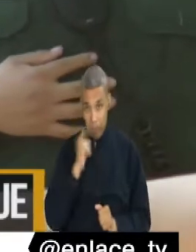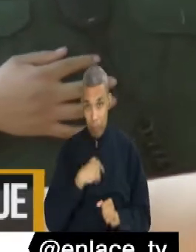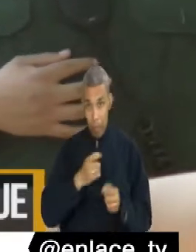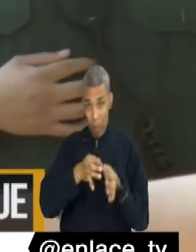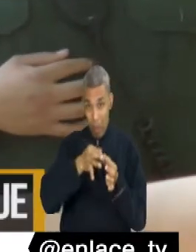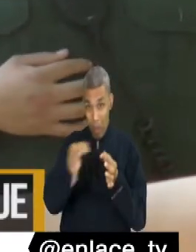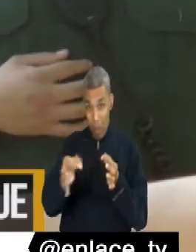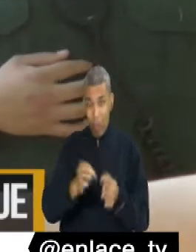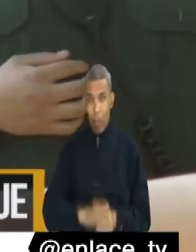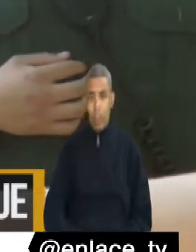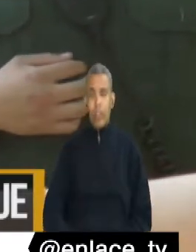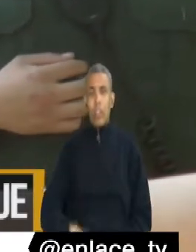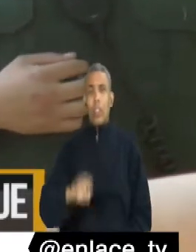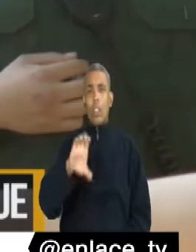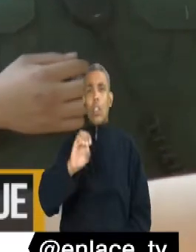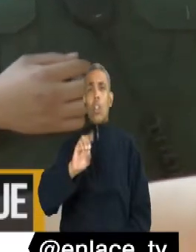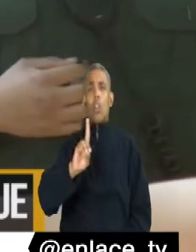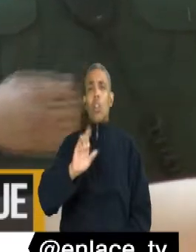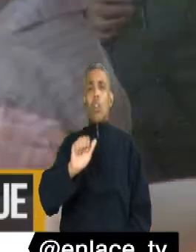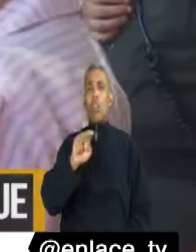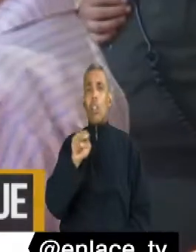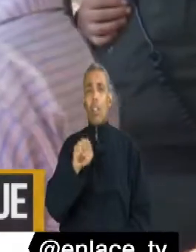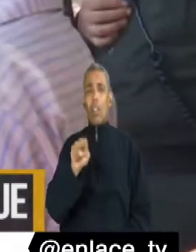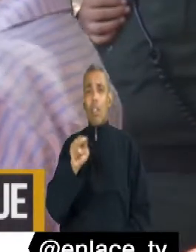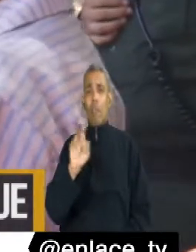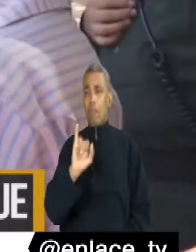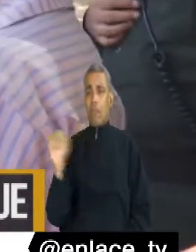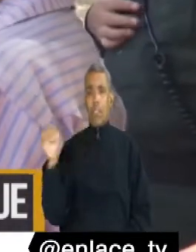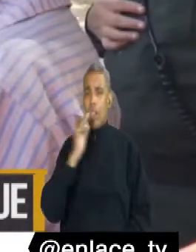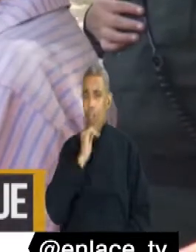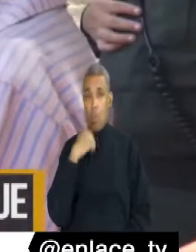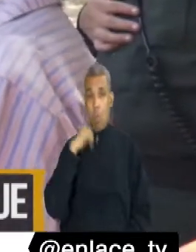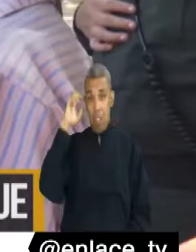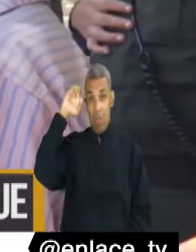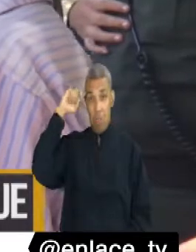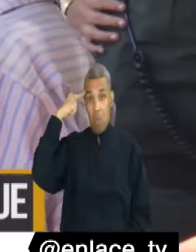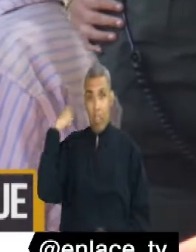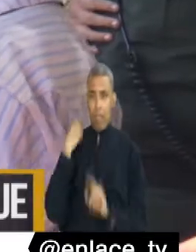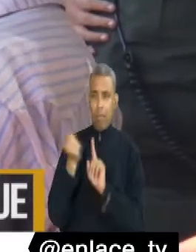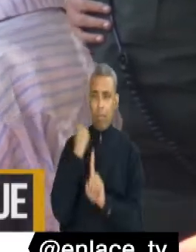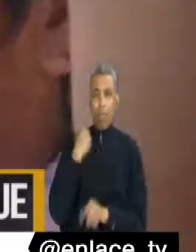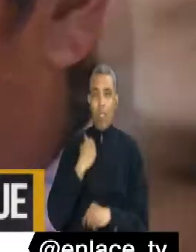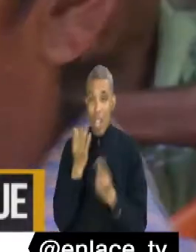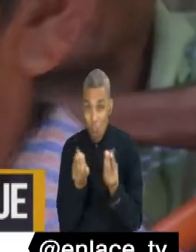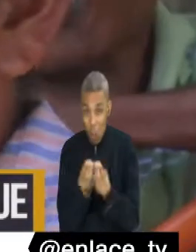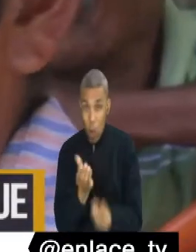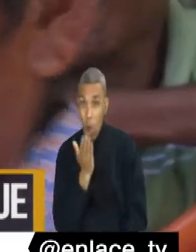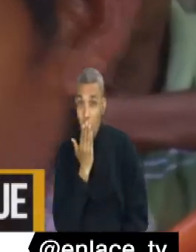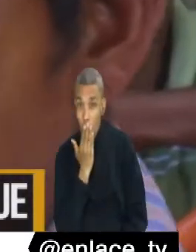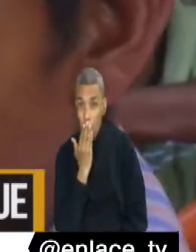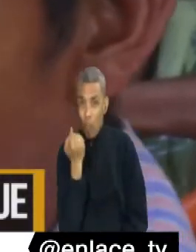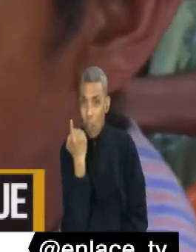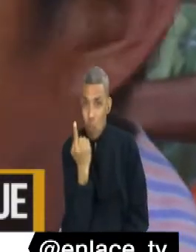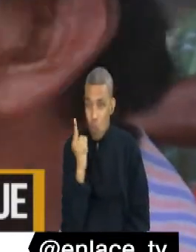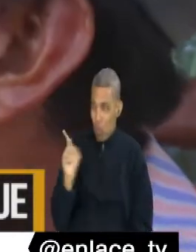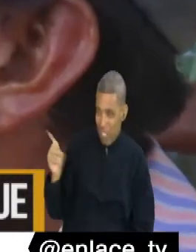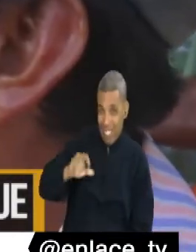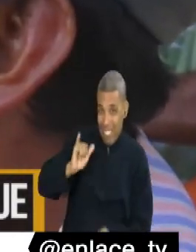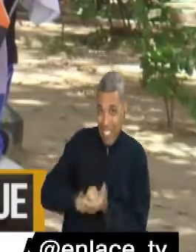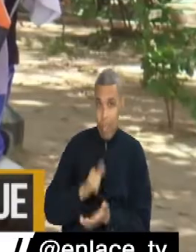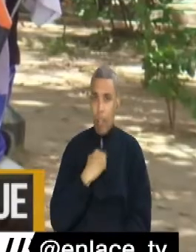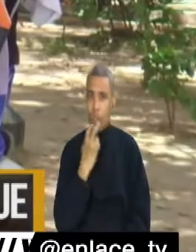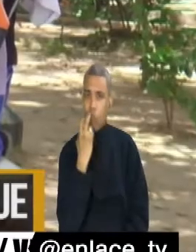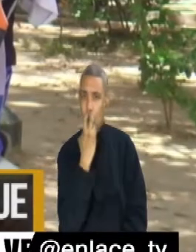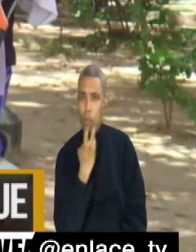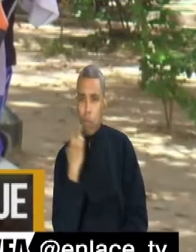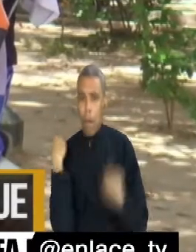Dice que para los indígenas no hay ayuda. El único que habla español es Tomás García, quien preocupado narra el por qué decidieron salir